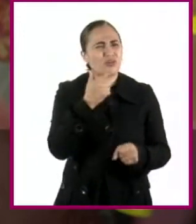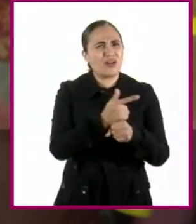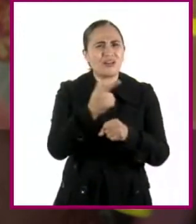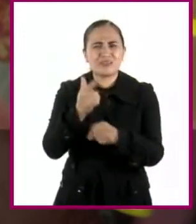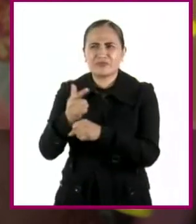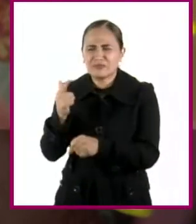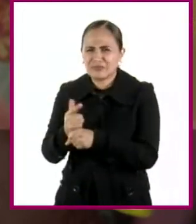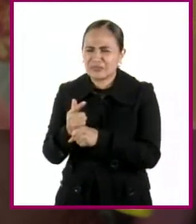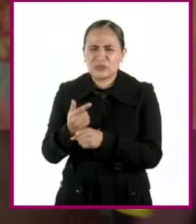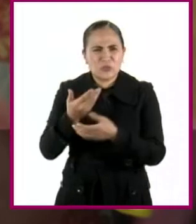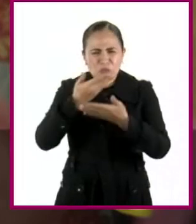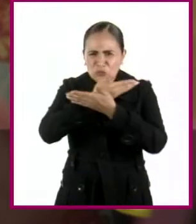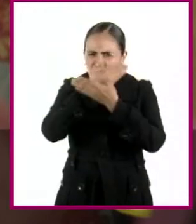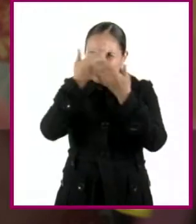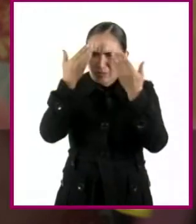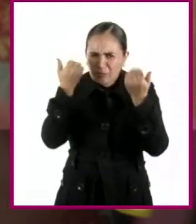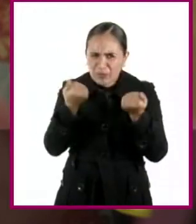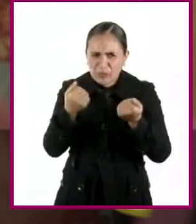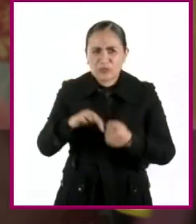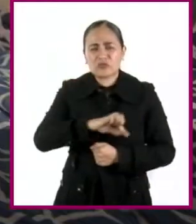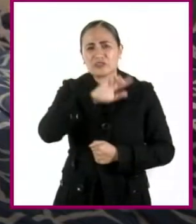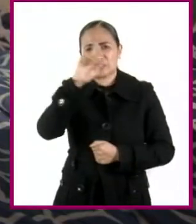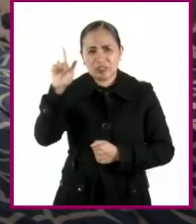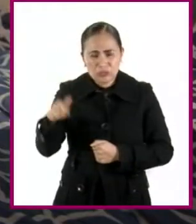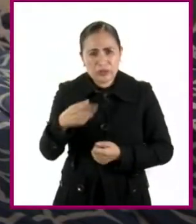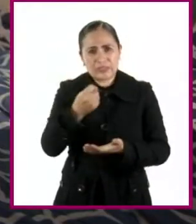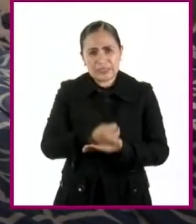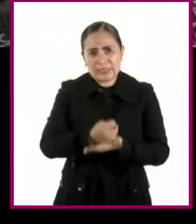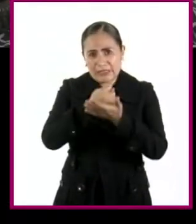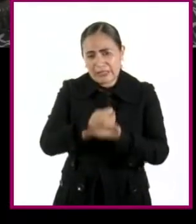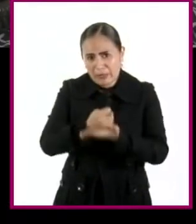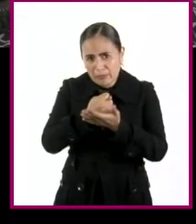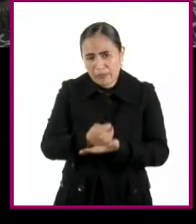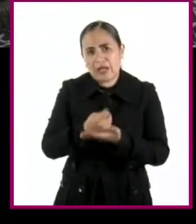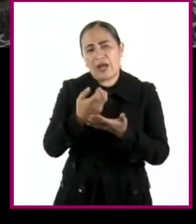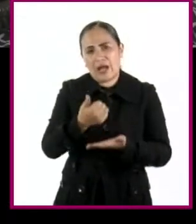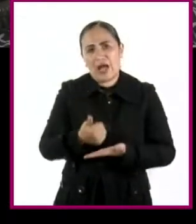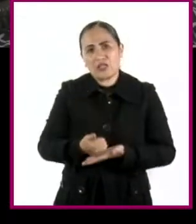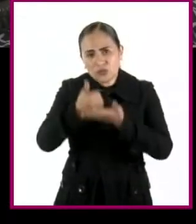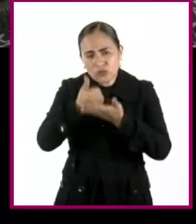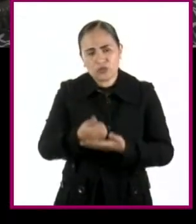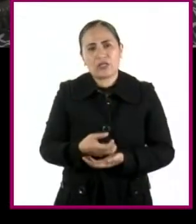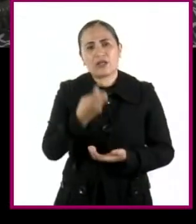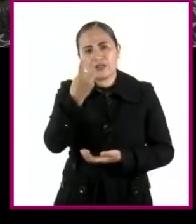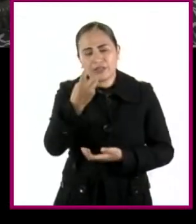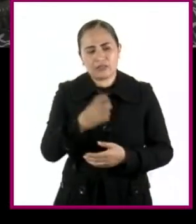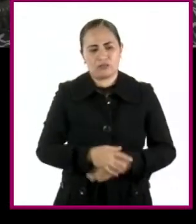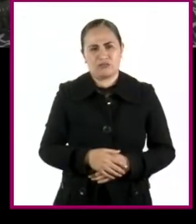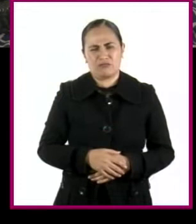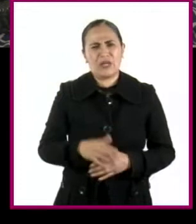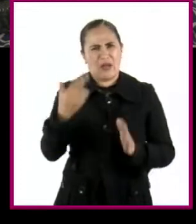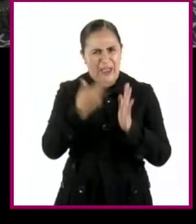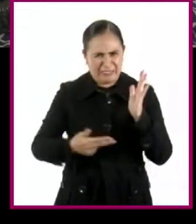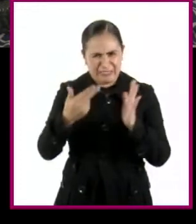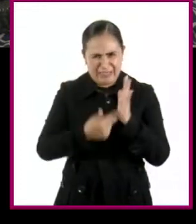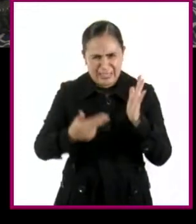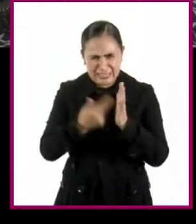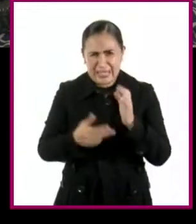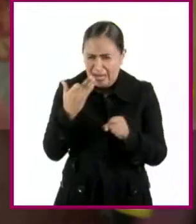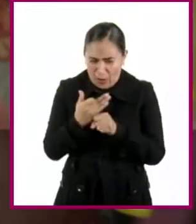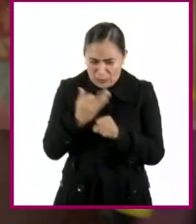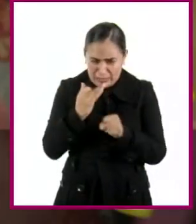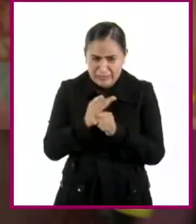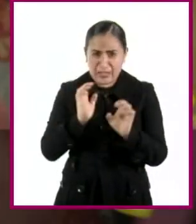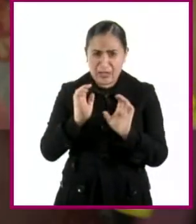pesa, pues la arte de terapia es el paro. Pues ahí tienes. Pero no es que vaya a haber un taller que me acepte